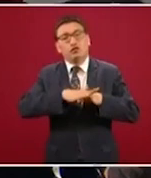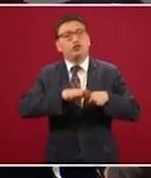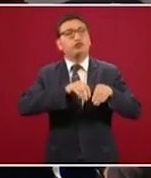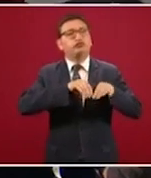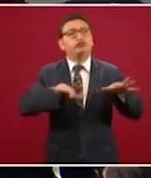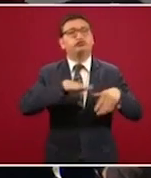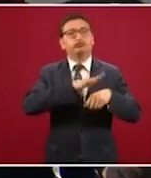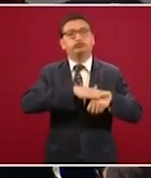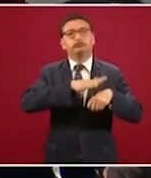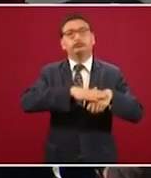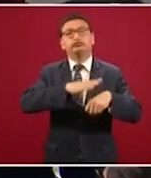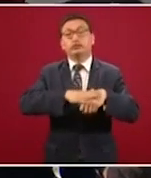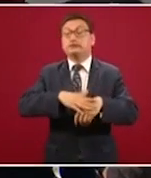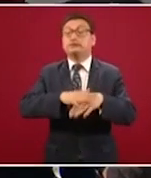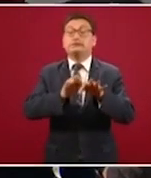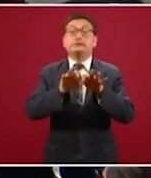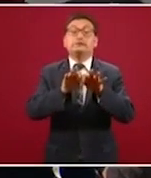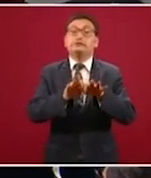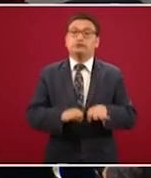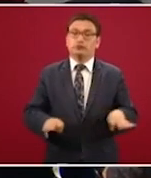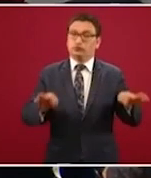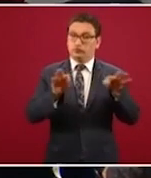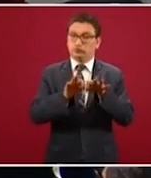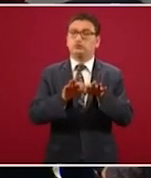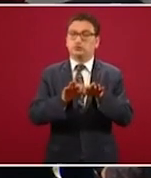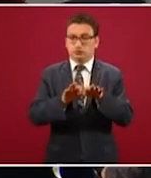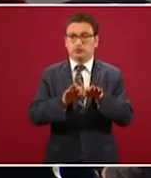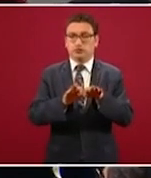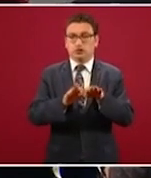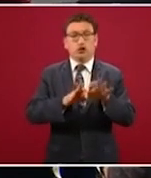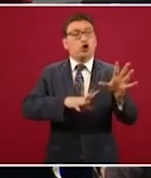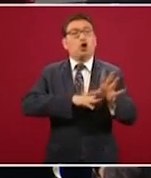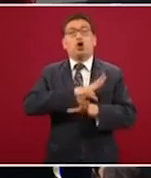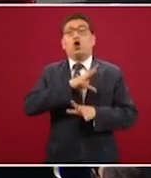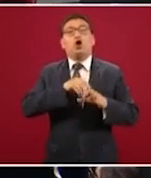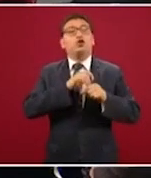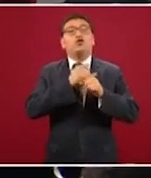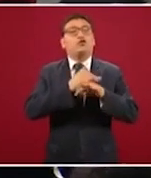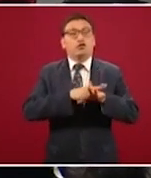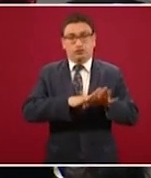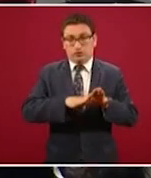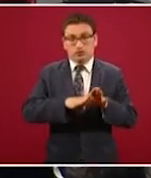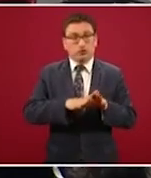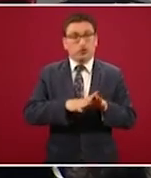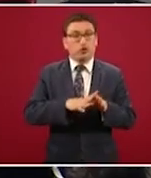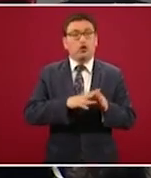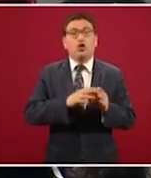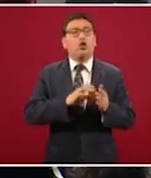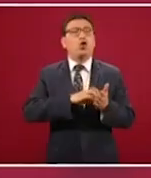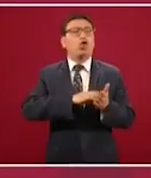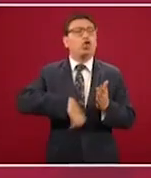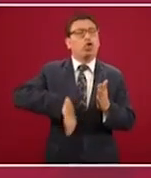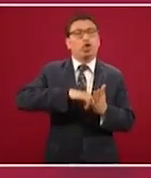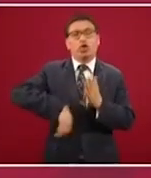esto es muy importante, que se tenga toda la información, no ocultar nada,